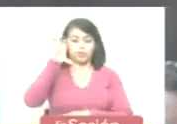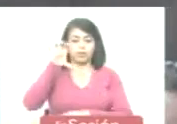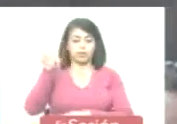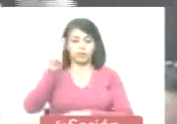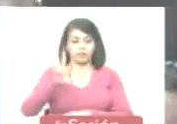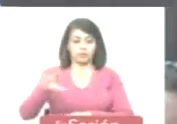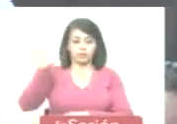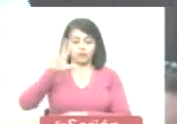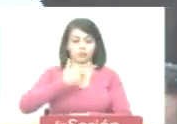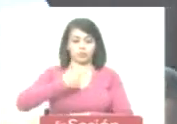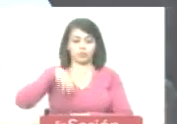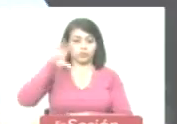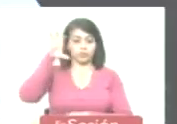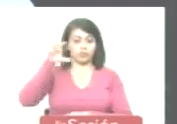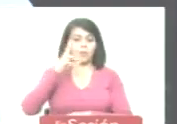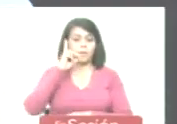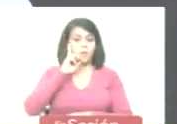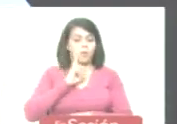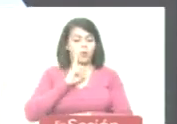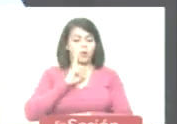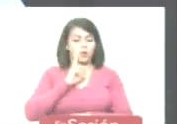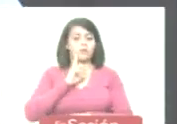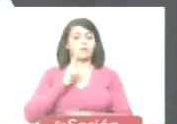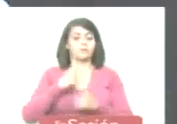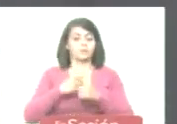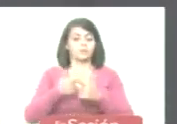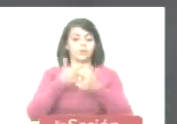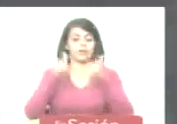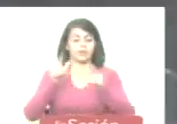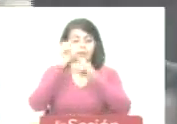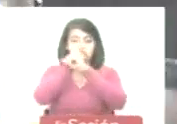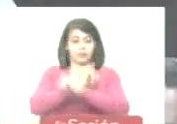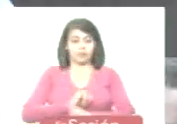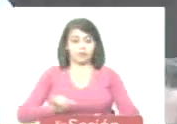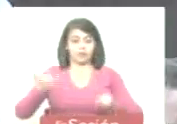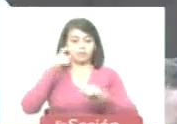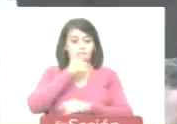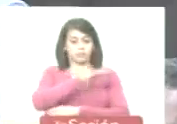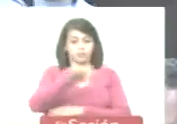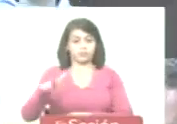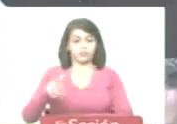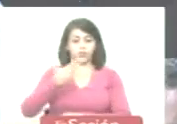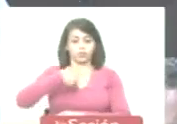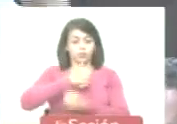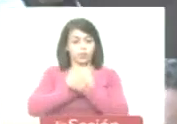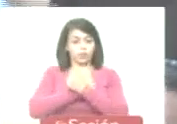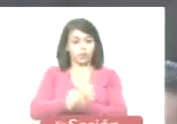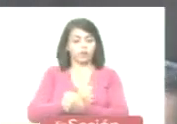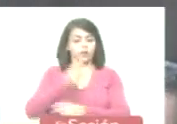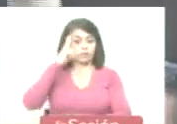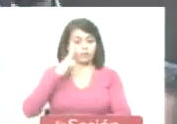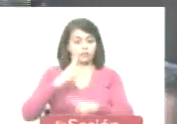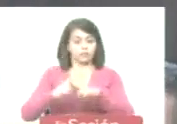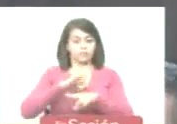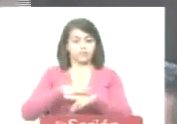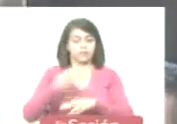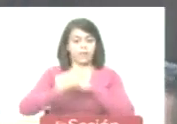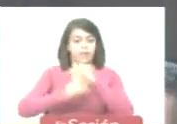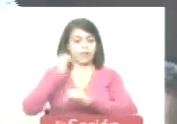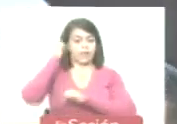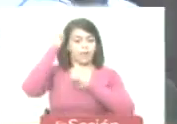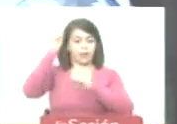venezolana, nuestra patria bolivariana, fuera libre, independiente y soberana. Así que nuestro amor, nuestro reconocimiento para los héroes